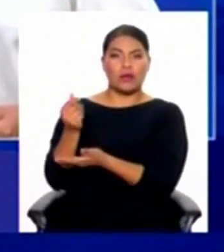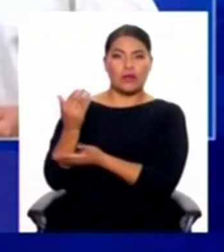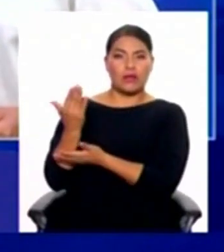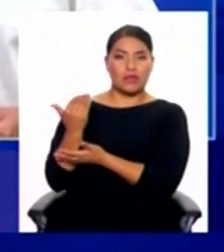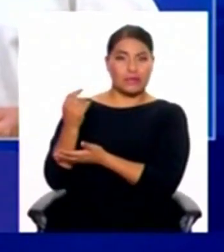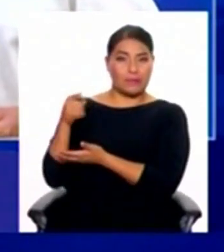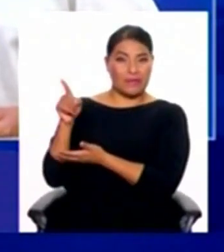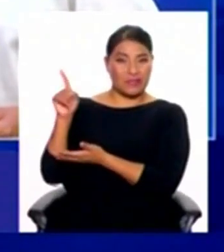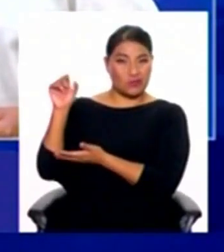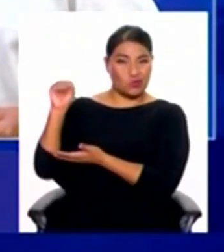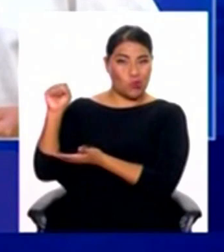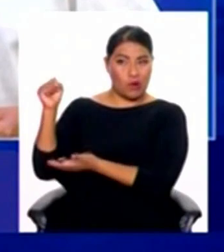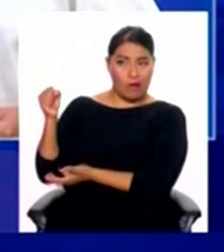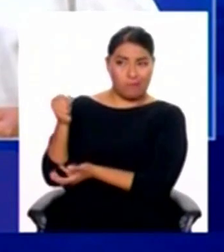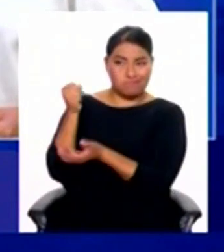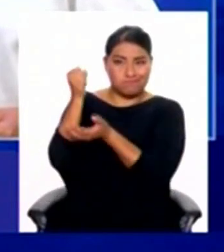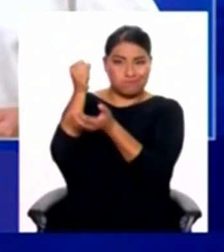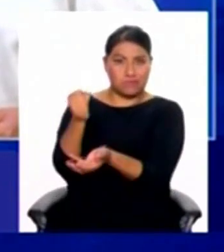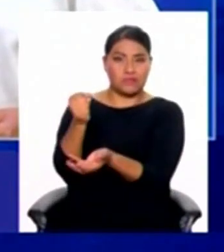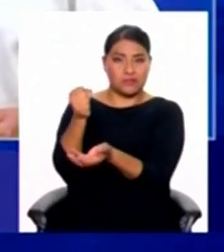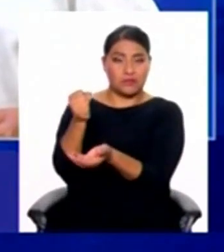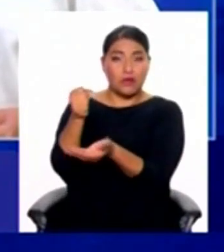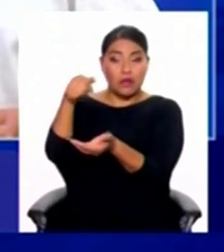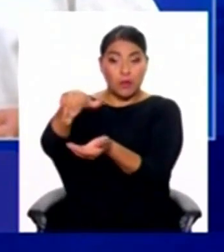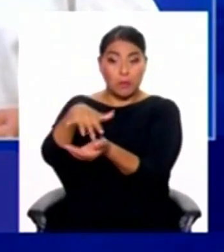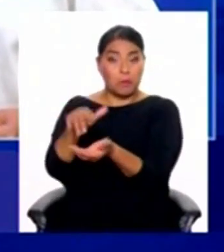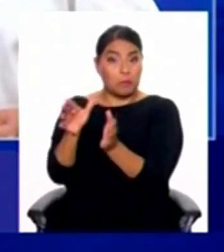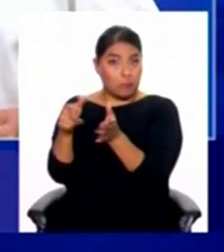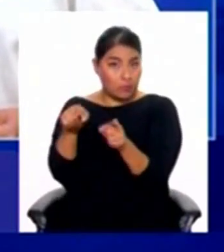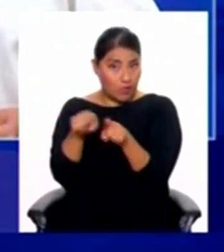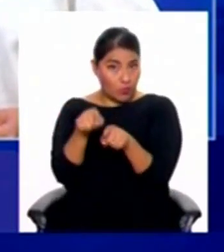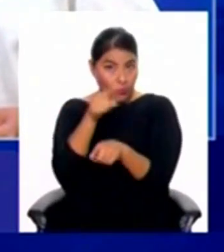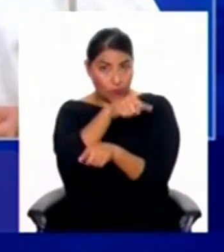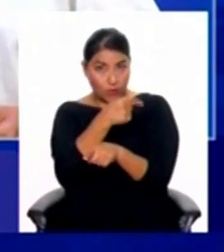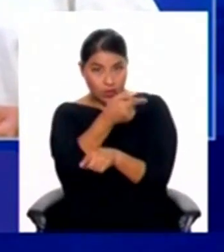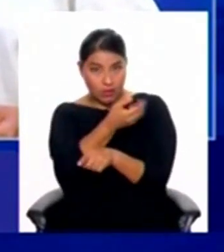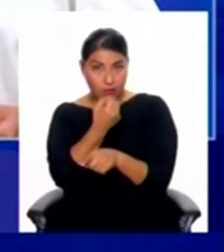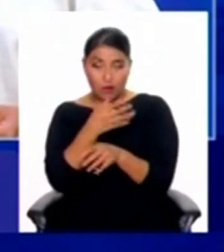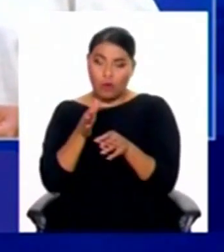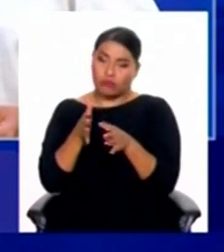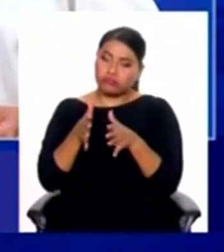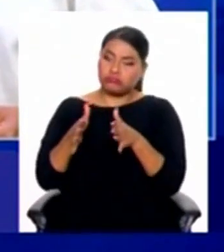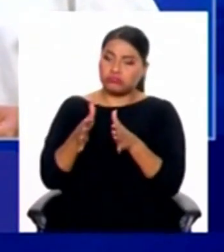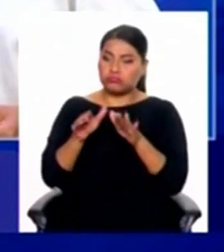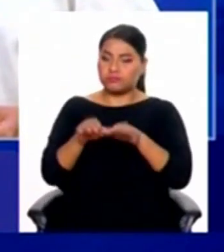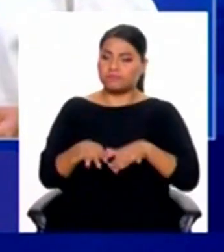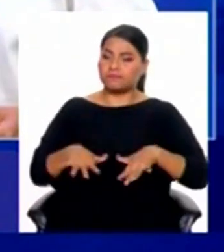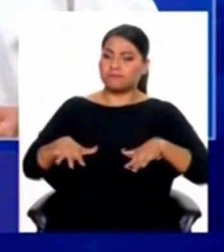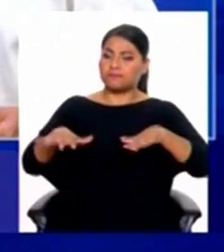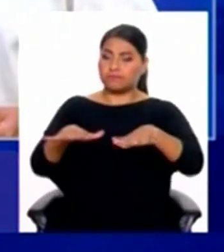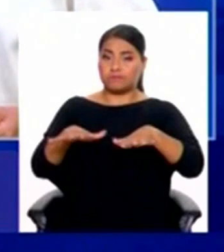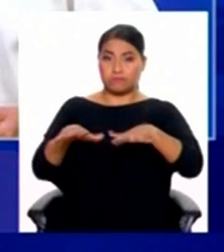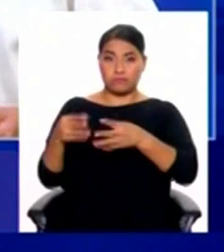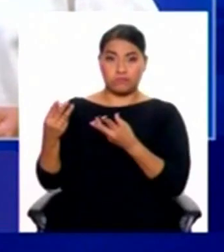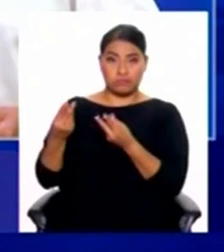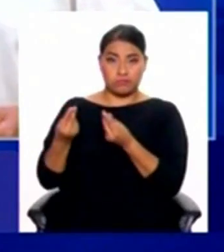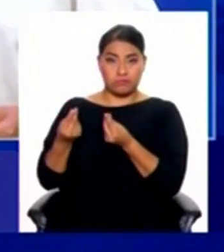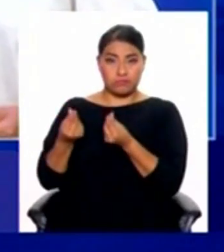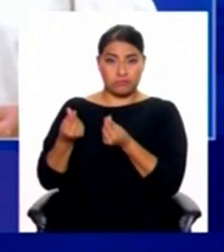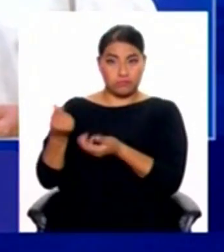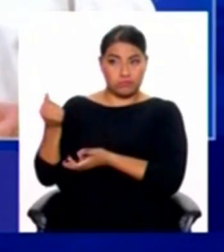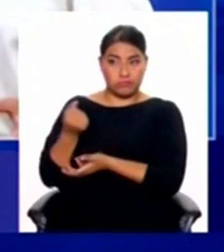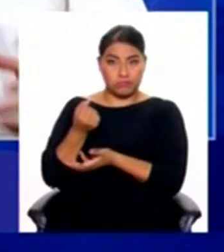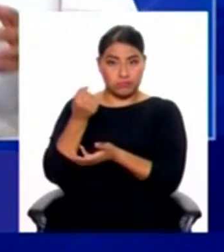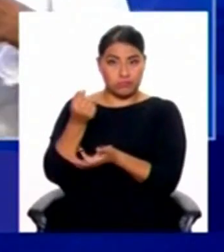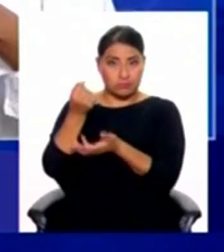de enfoque podría ser idóneo para justamente darle una lógica, como has mencionado, integral a esas infraestructuras?